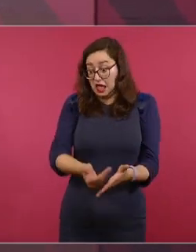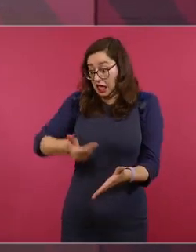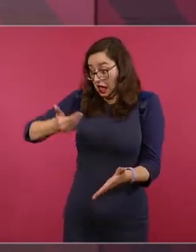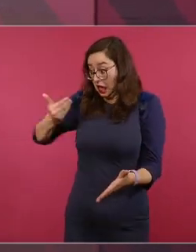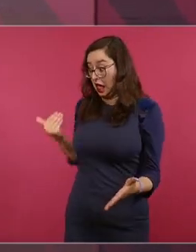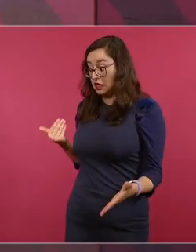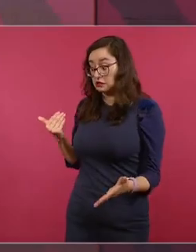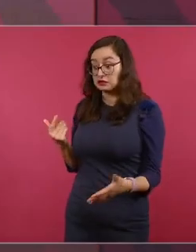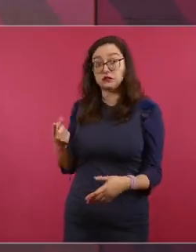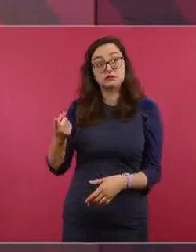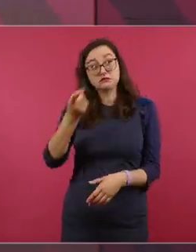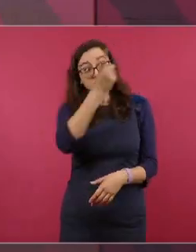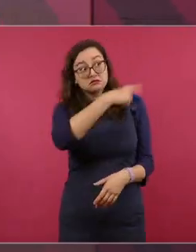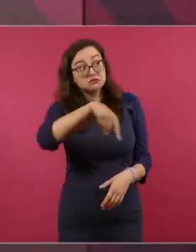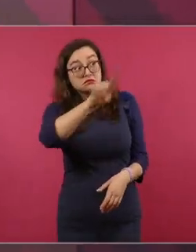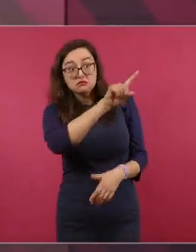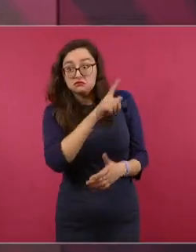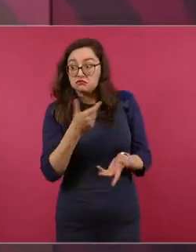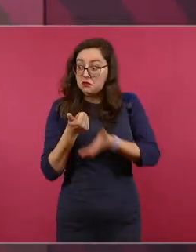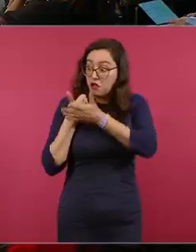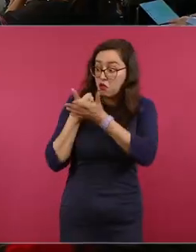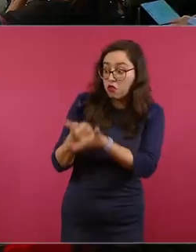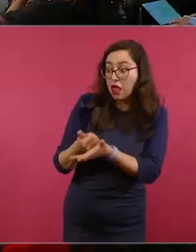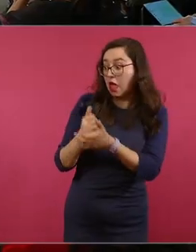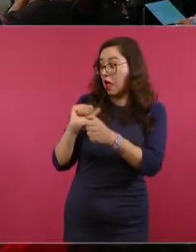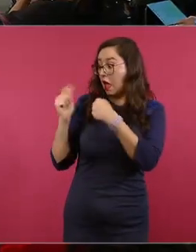no ayudaban,